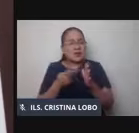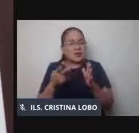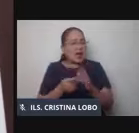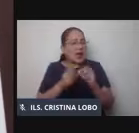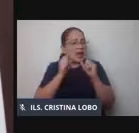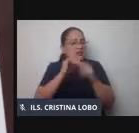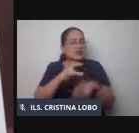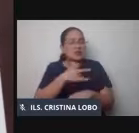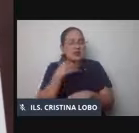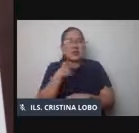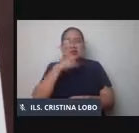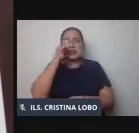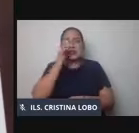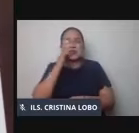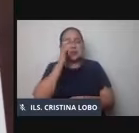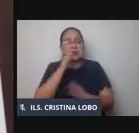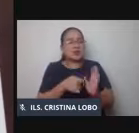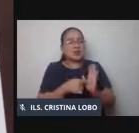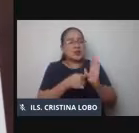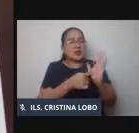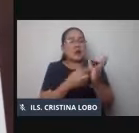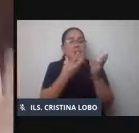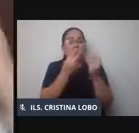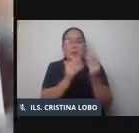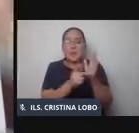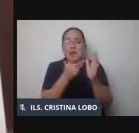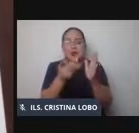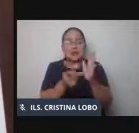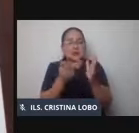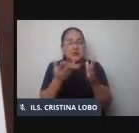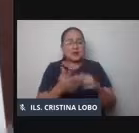estar presentes en muchos aspectos. Les voy a pedir, por favor,